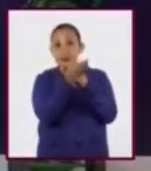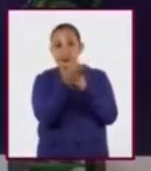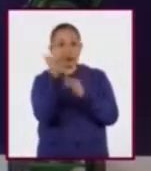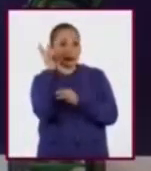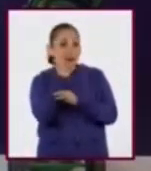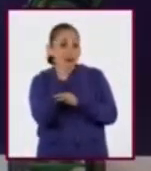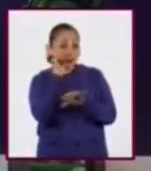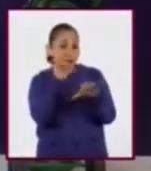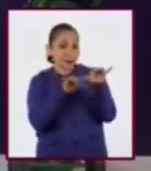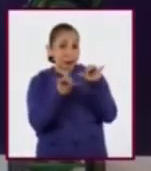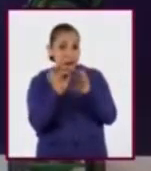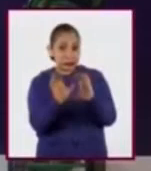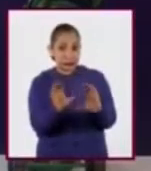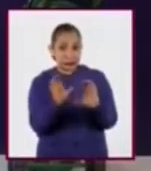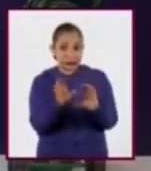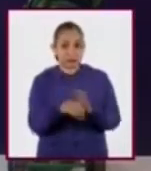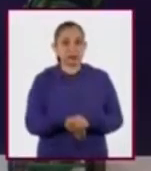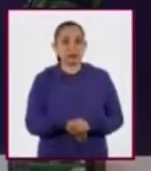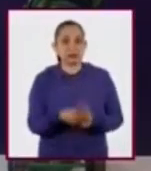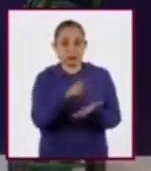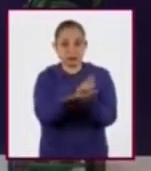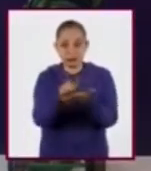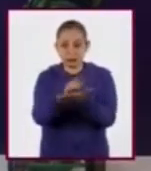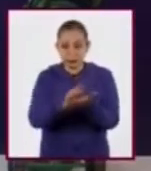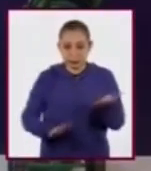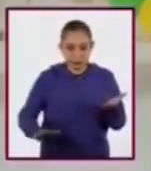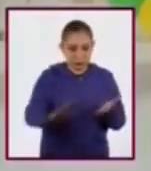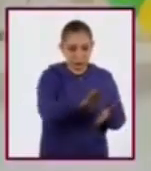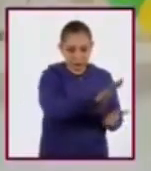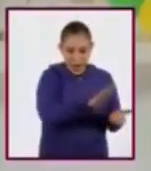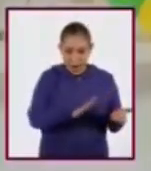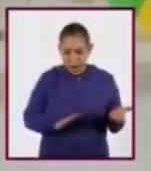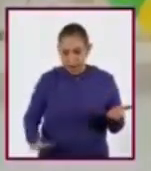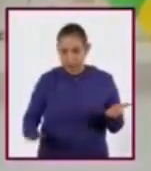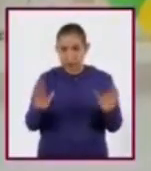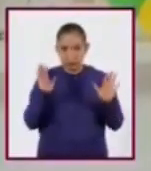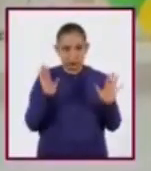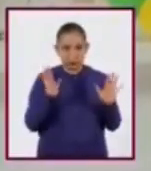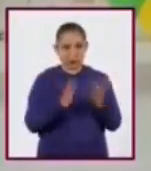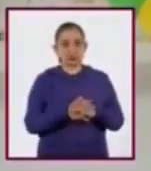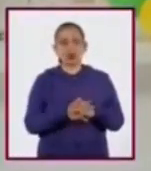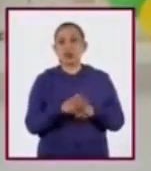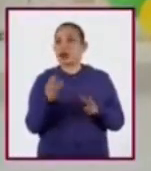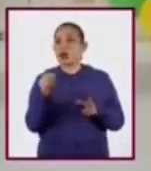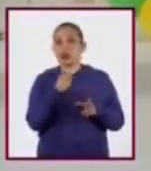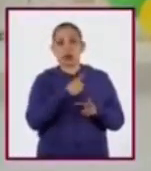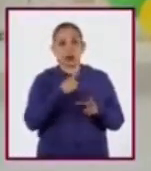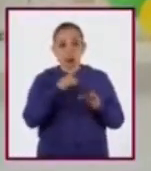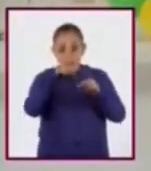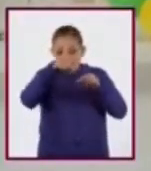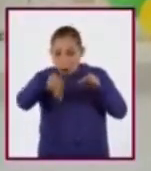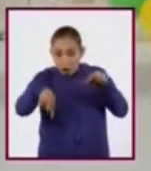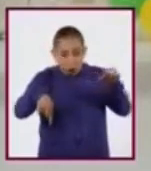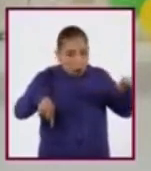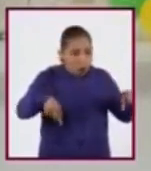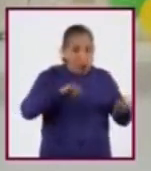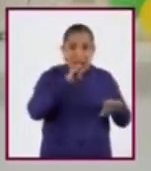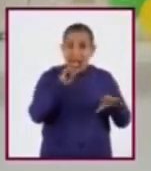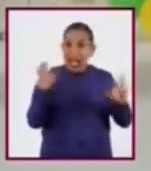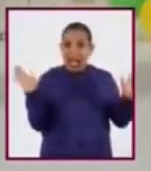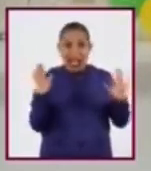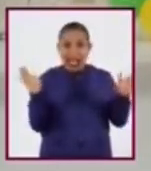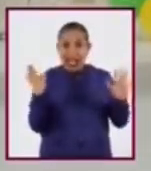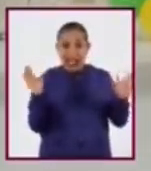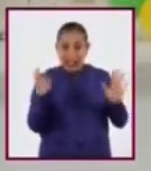experimento tomen precauciones, limpiando la mesa de trabajo, pues no debe quedar ni un poco de restos de